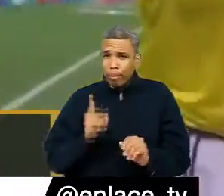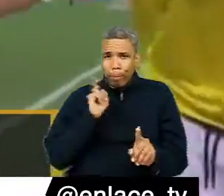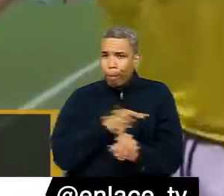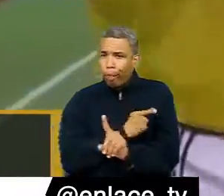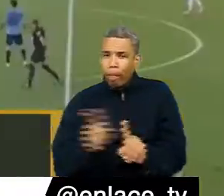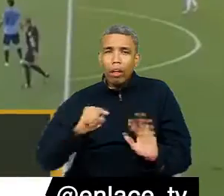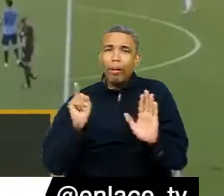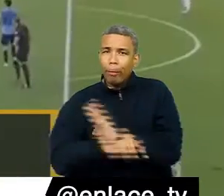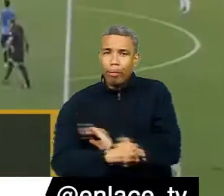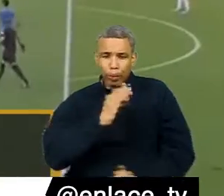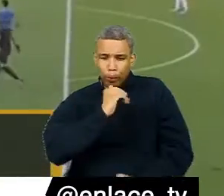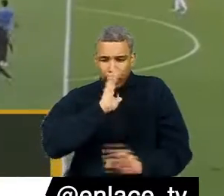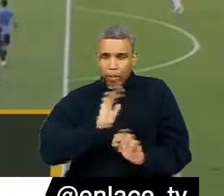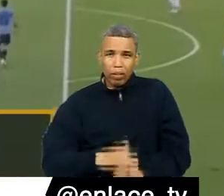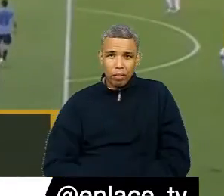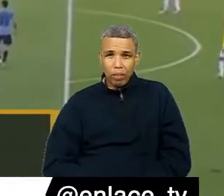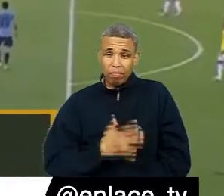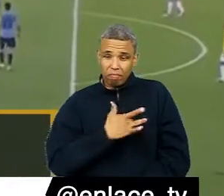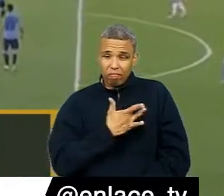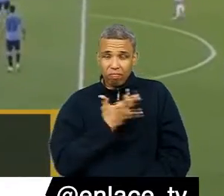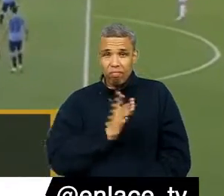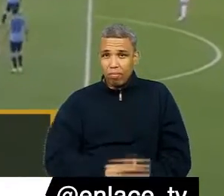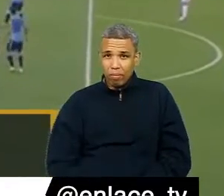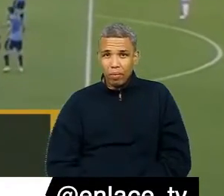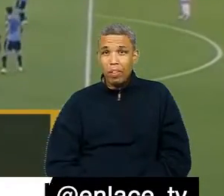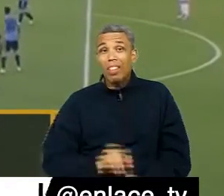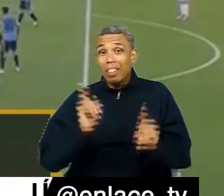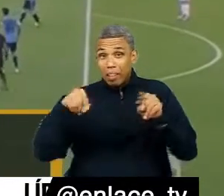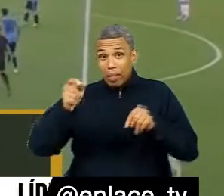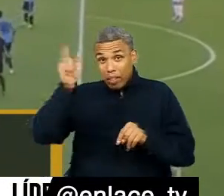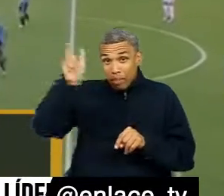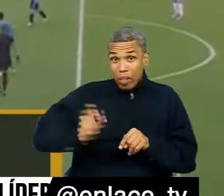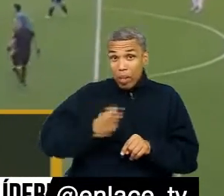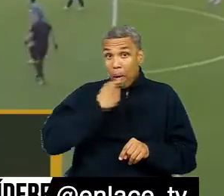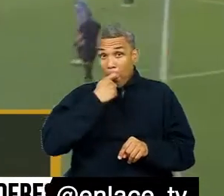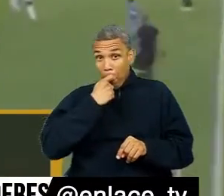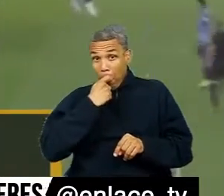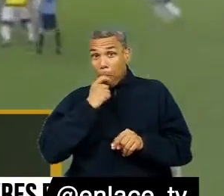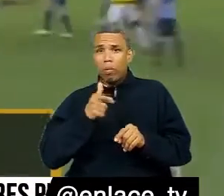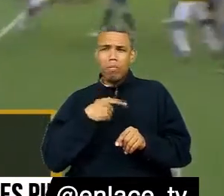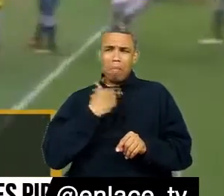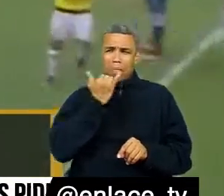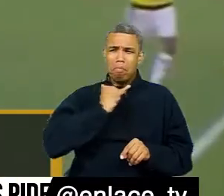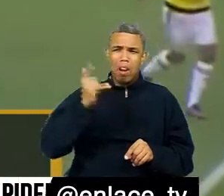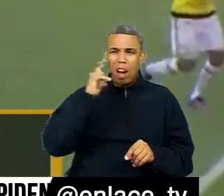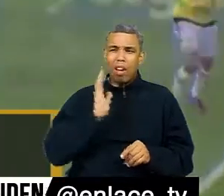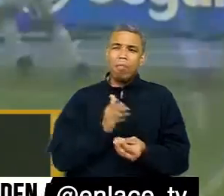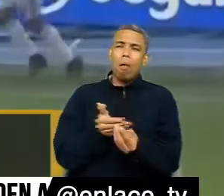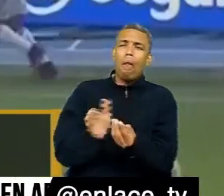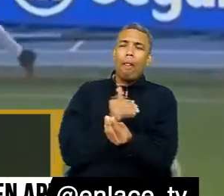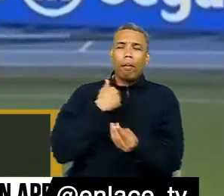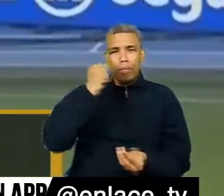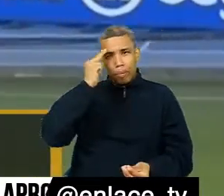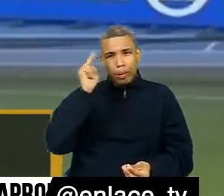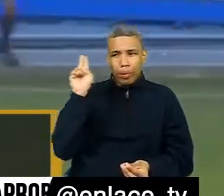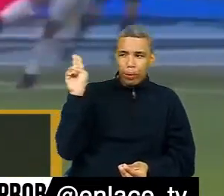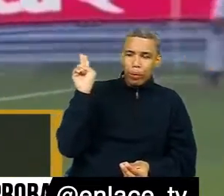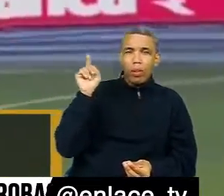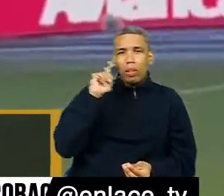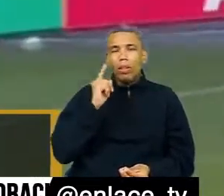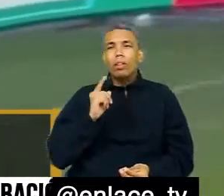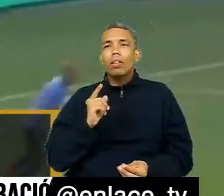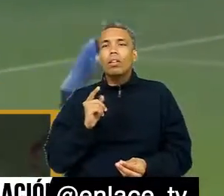opinión. ¿Alguna queja por Vaca? También hay algunas quejas por el arbitraje de Pintana, amigo. Hola, mi reina, buenas noches. Me regaló un concepto del partido. El campeón acá del niño, ¿qué